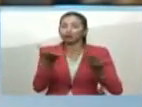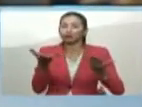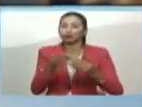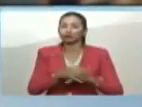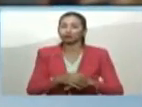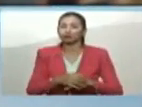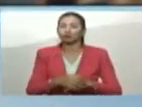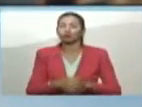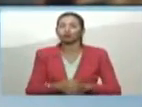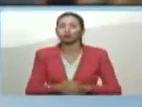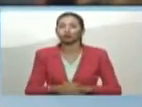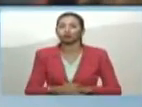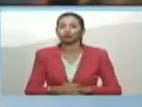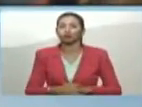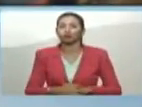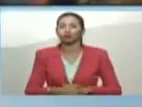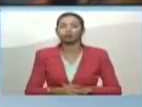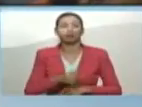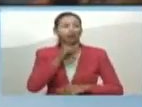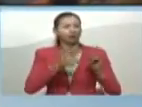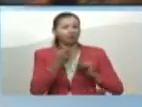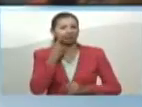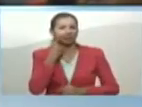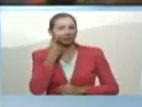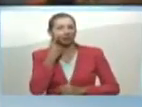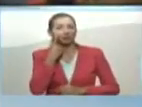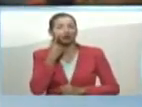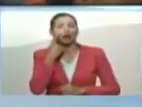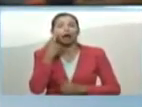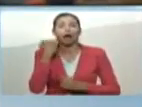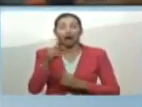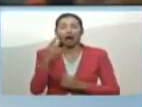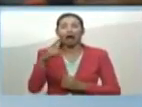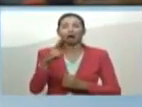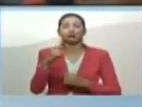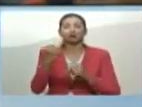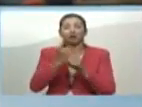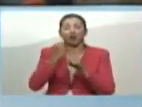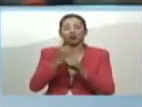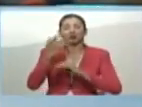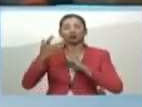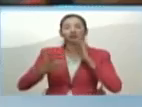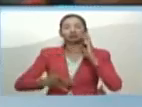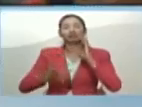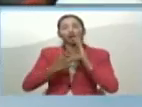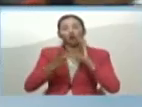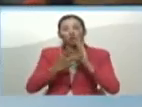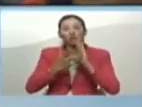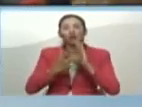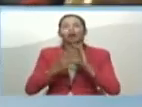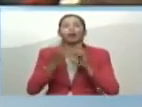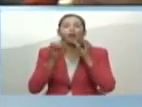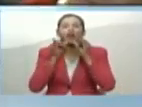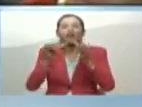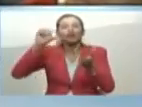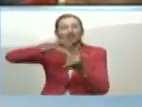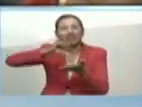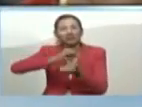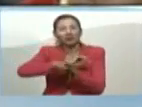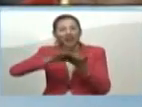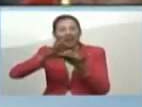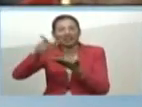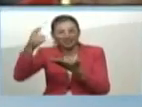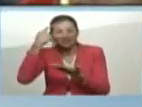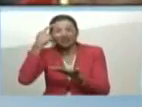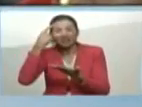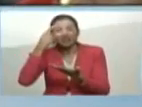vienen haciendo actividades de tecnología, en este caso la Fundación Infocentro, que ayuda a estos